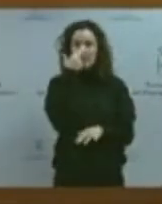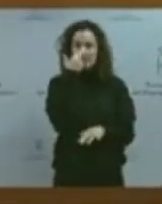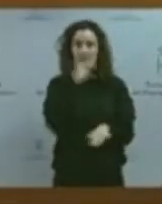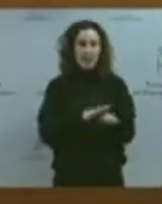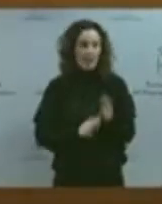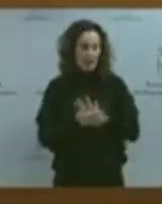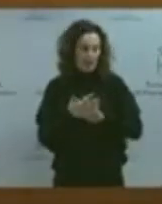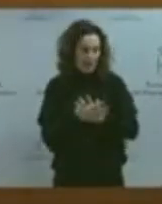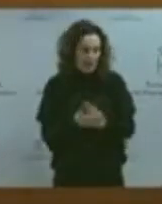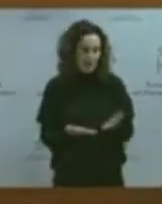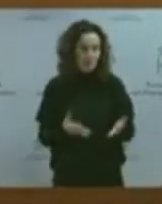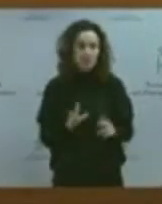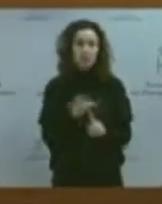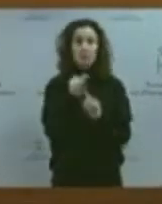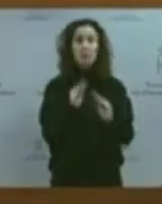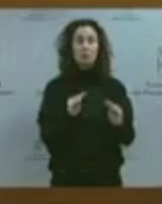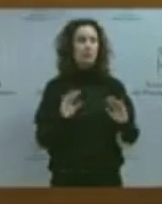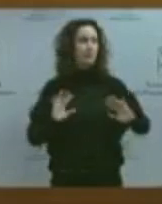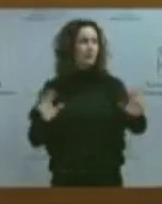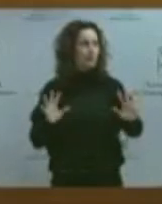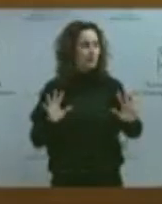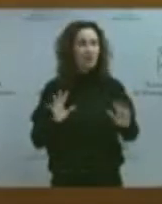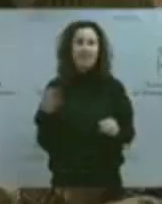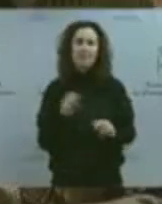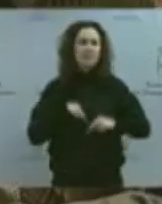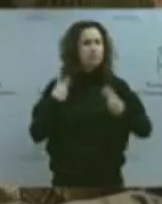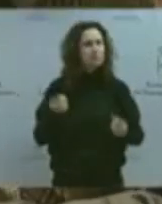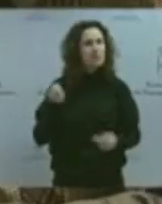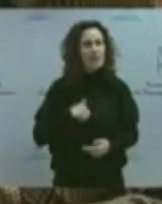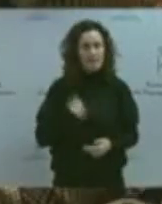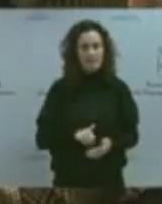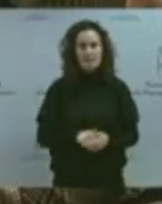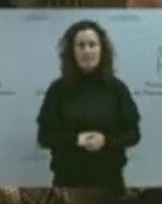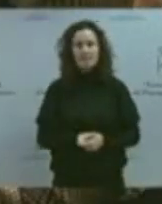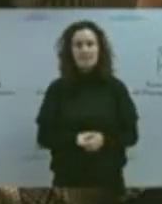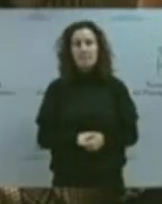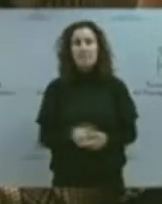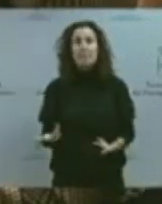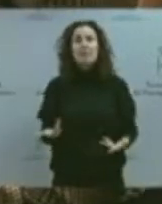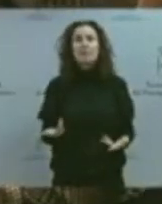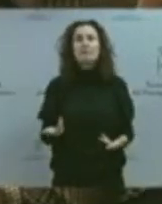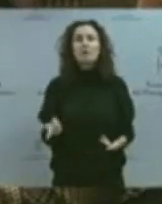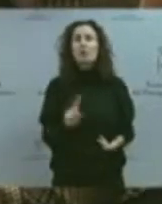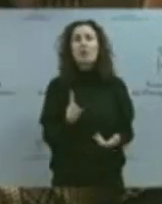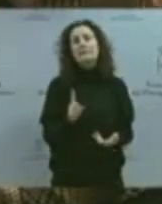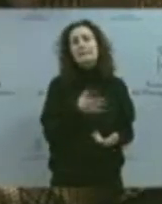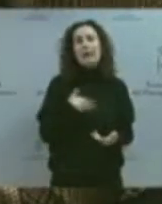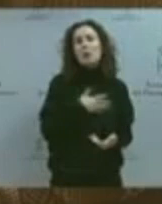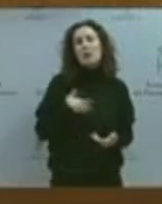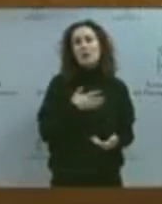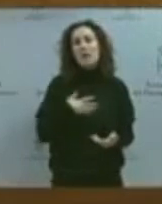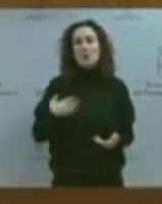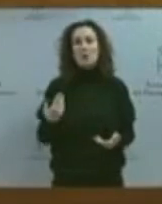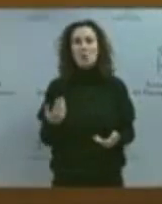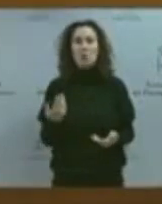clara emergencia, que necesitan soluciones inmediatas. No buenos deseos, no buenas intenciones, sino soluciones inmediatas. Y aquí han